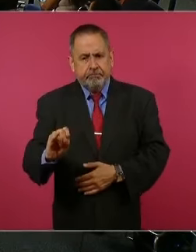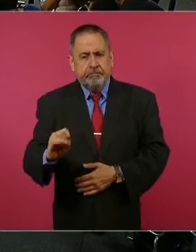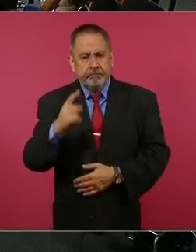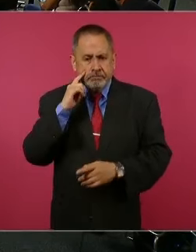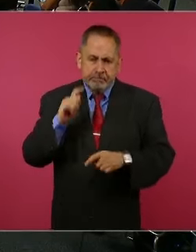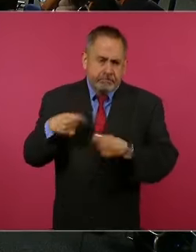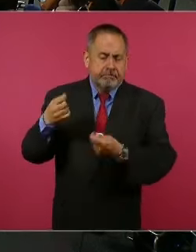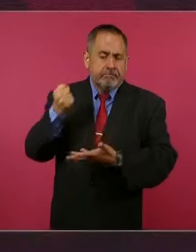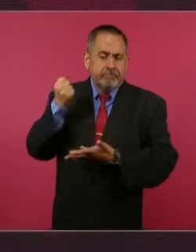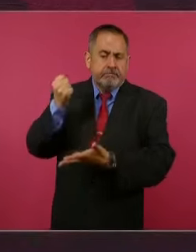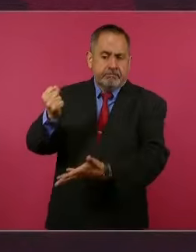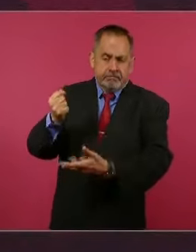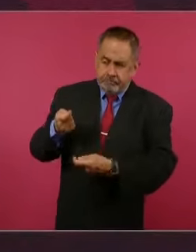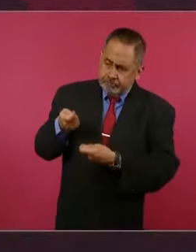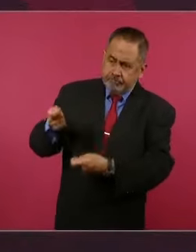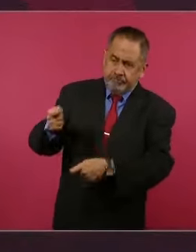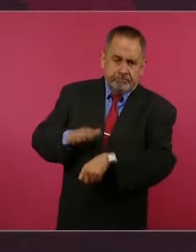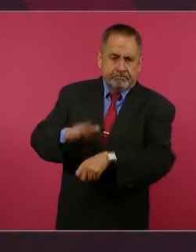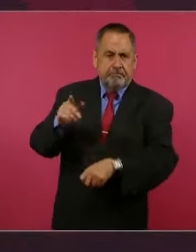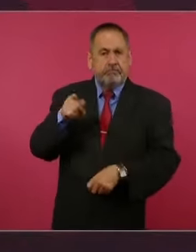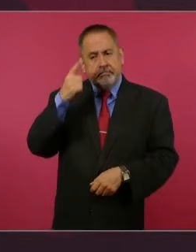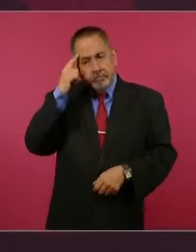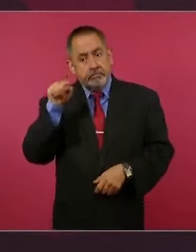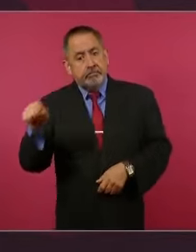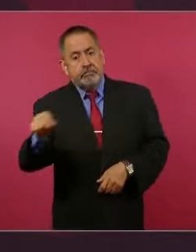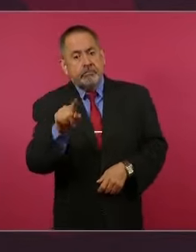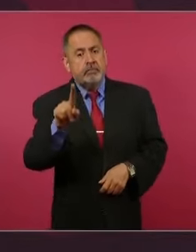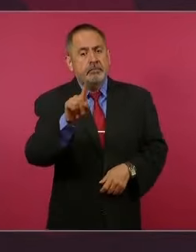aumentarles el presupuesto y que sea